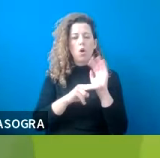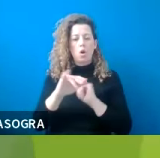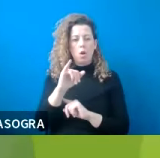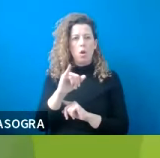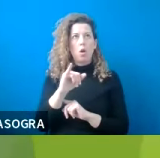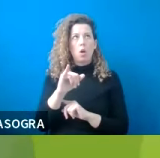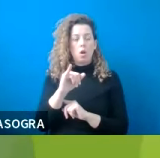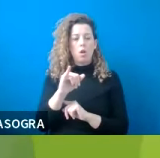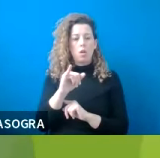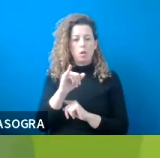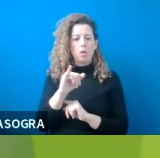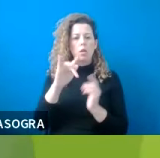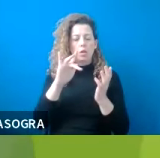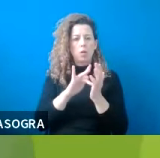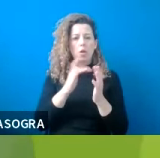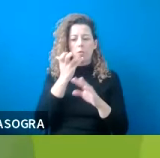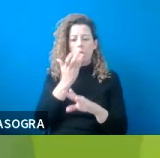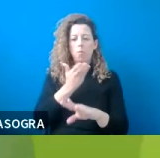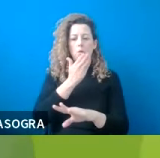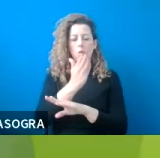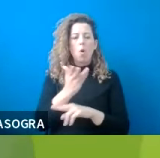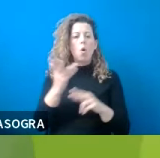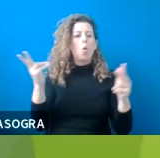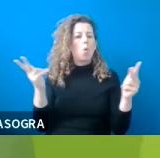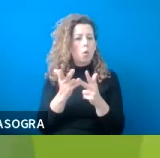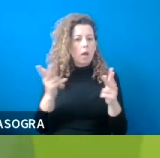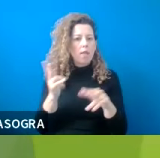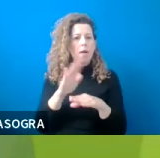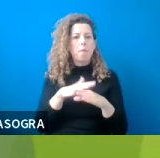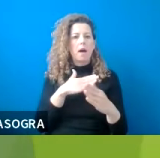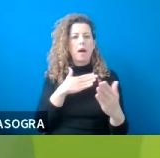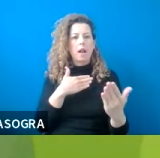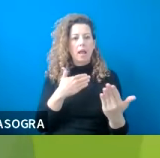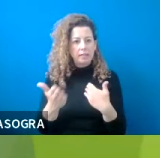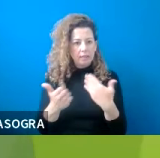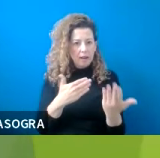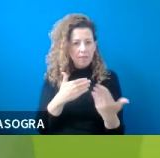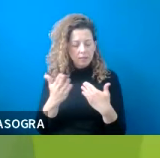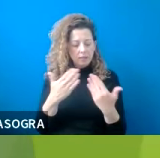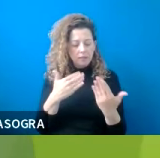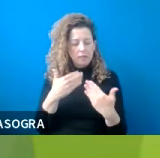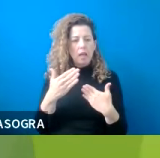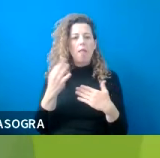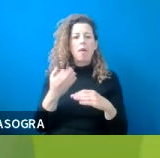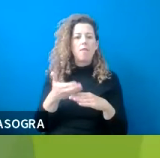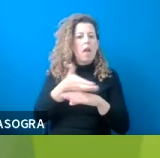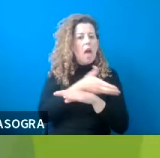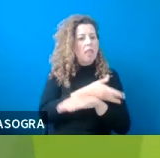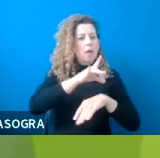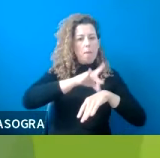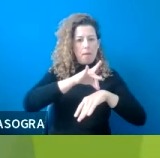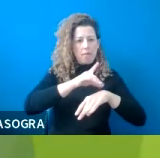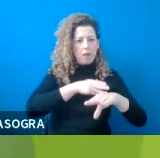Cuando tenía que ir a urgencia para una entrevista de contención por parte de un psiquiatra, tenía que pasar primero por un médico.